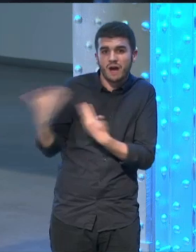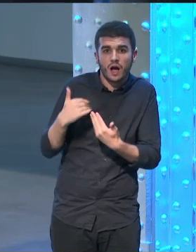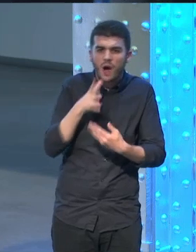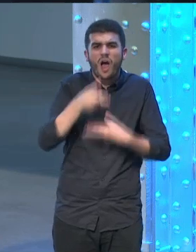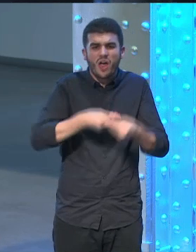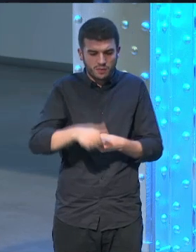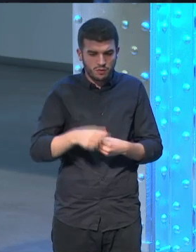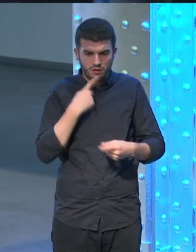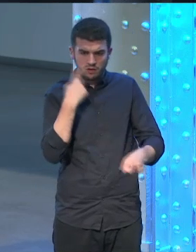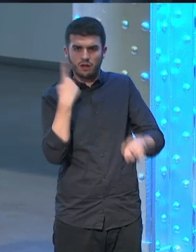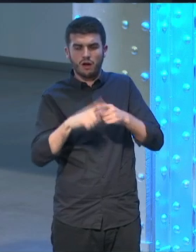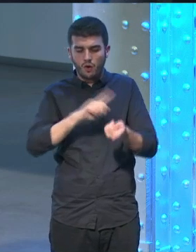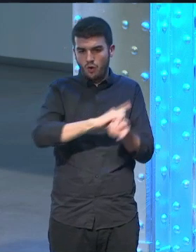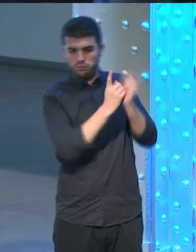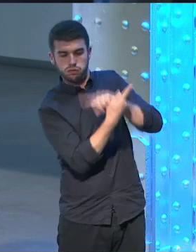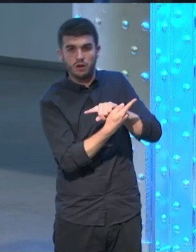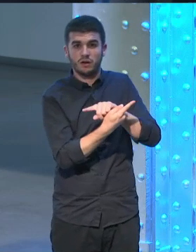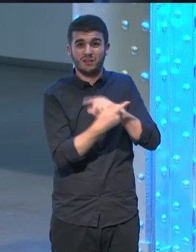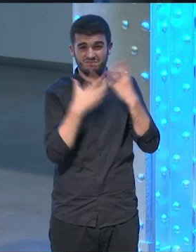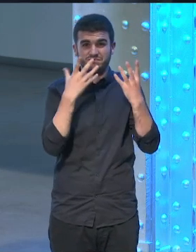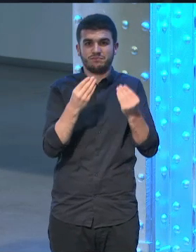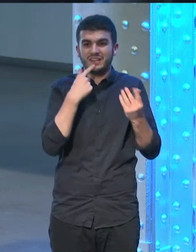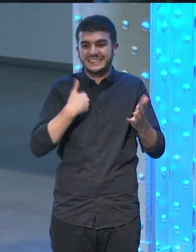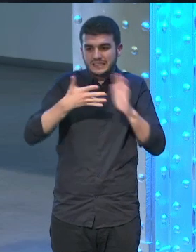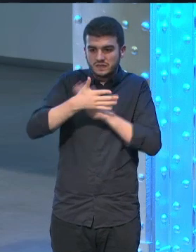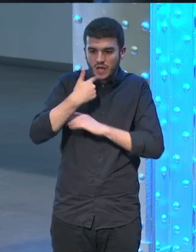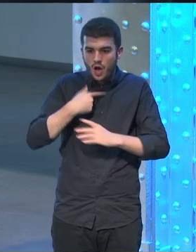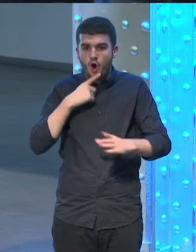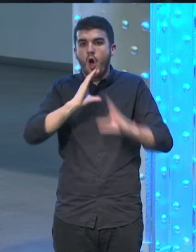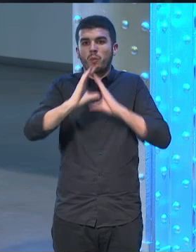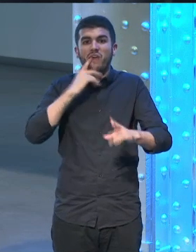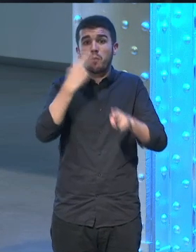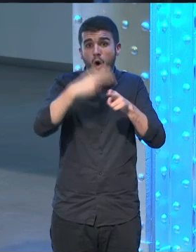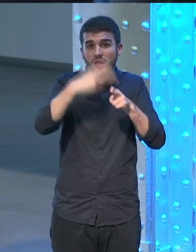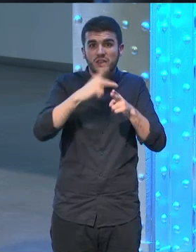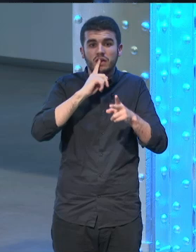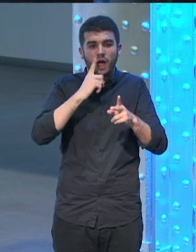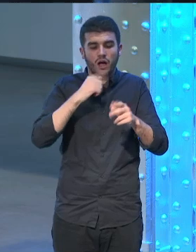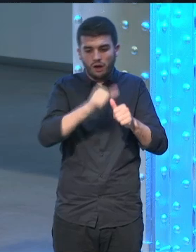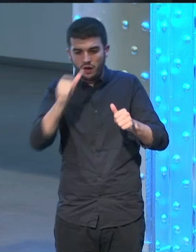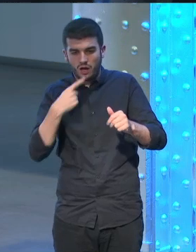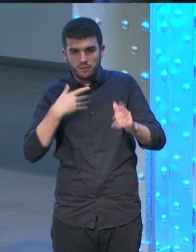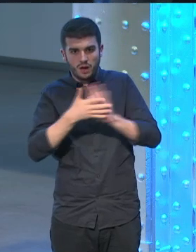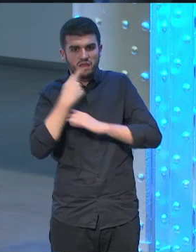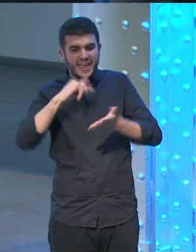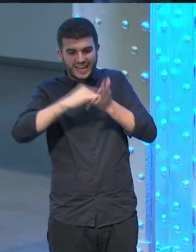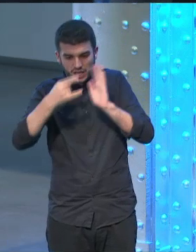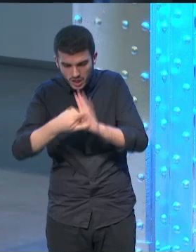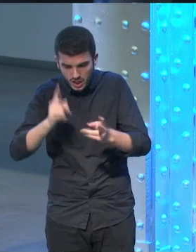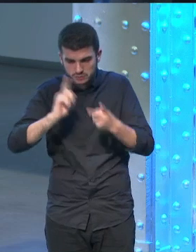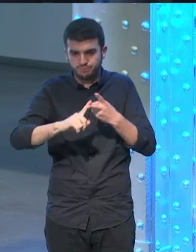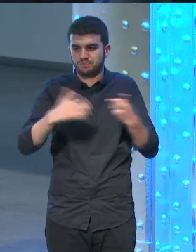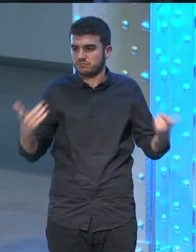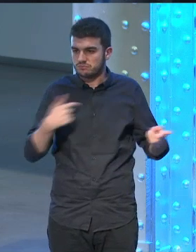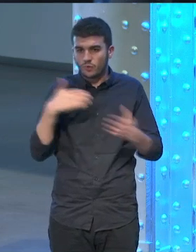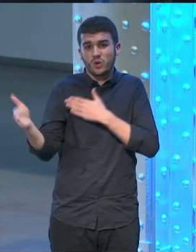el efecto contrario. Por lo tanto, el enfoque de la comunicación política frente a lo que está ocurriendo en las ingenierías,